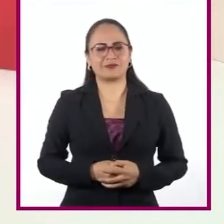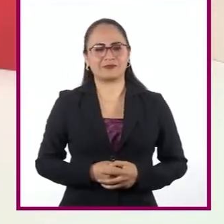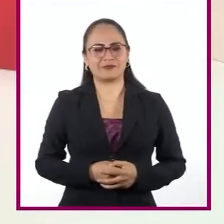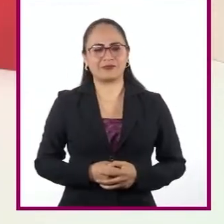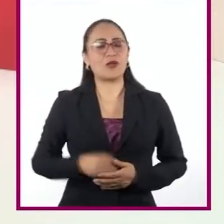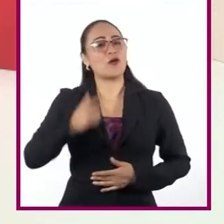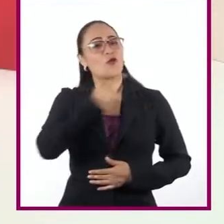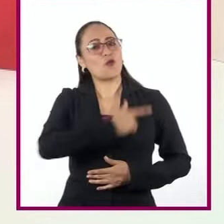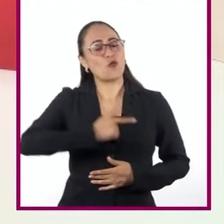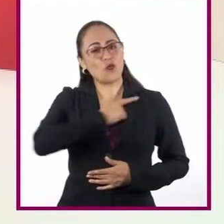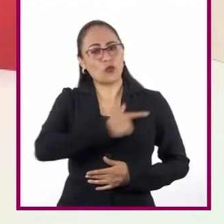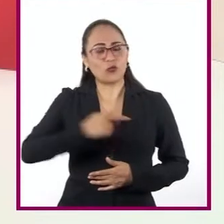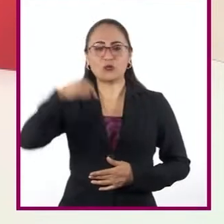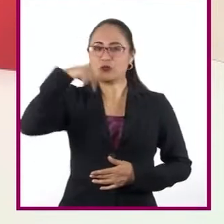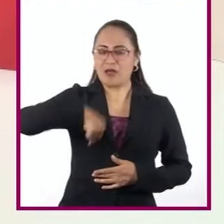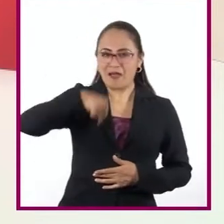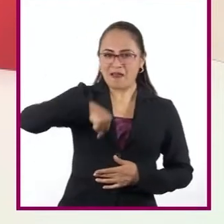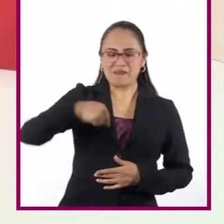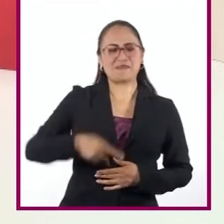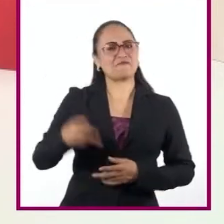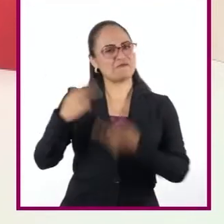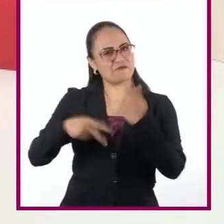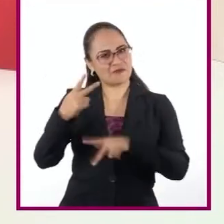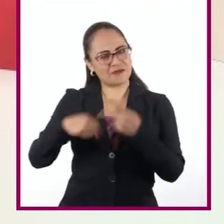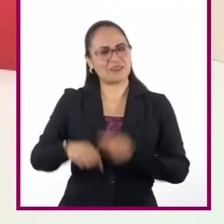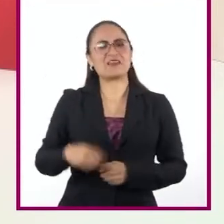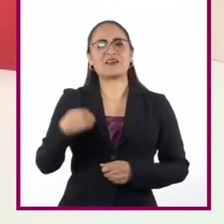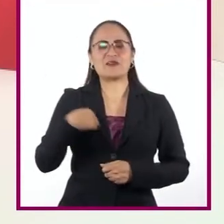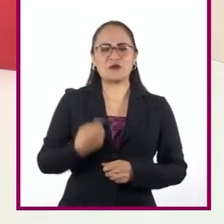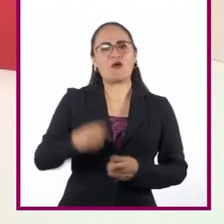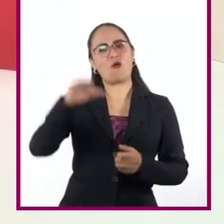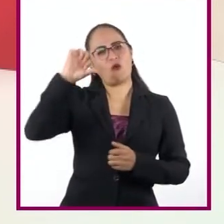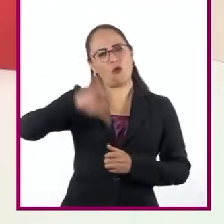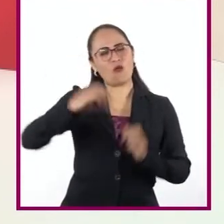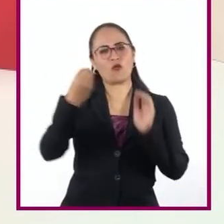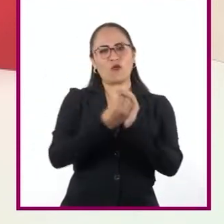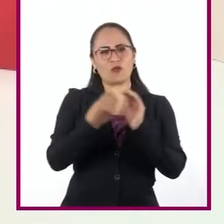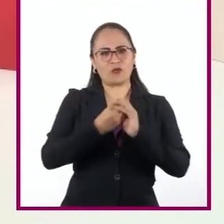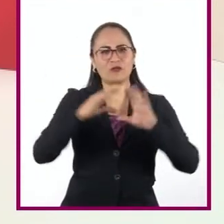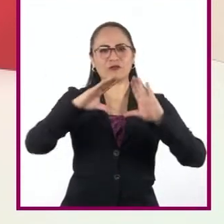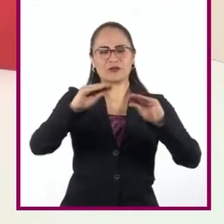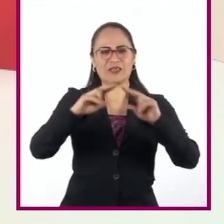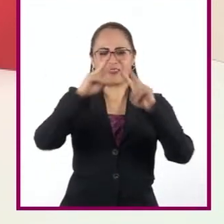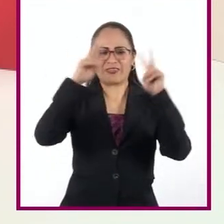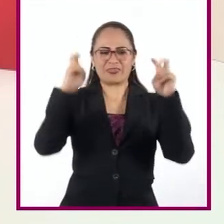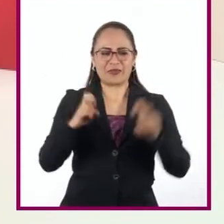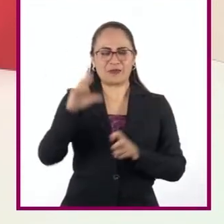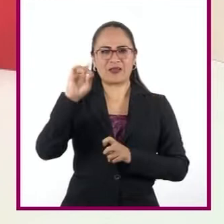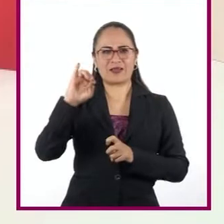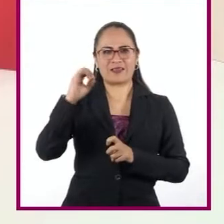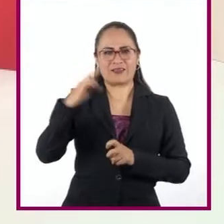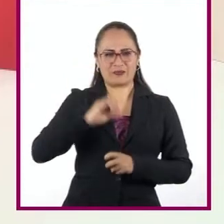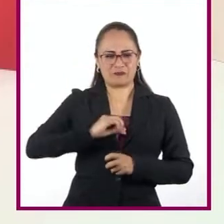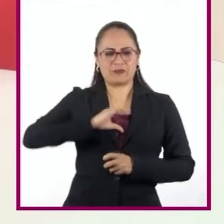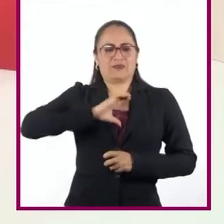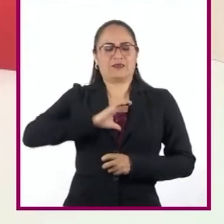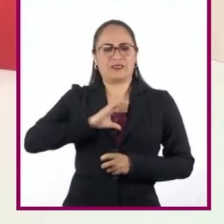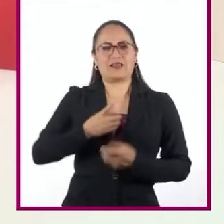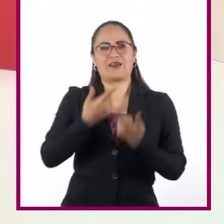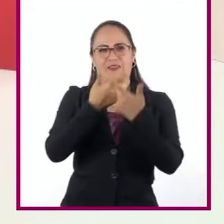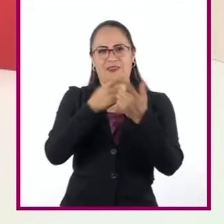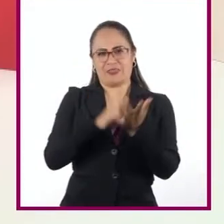Es un gusto estar con ustedes. Me alegra poder compartir la lección Dignidad y Derechos para la Libertad. Su propósito